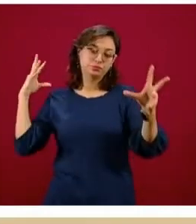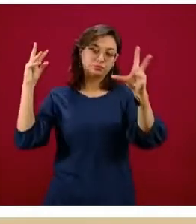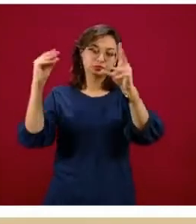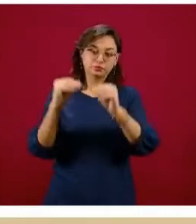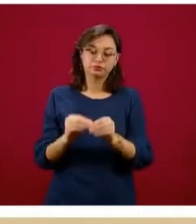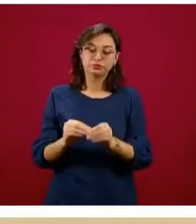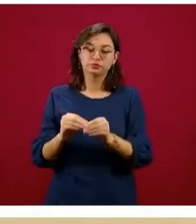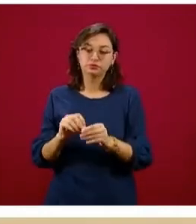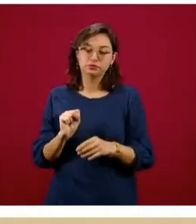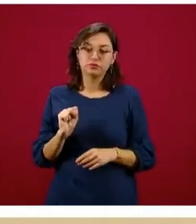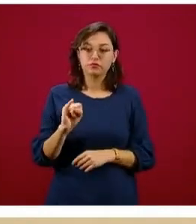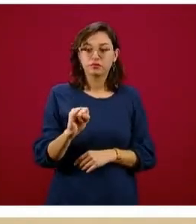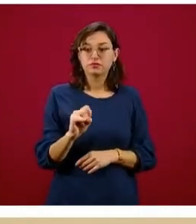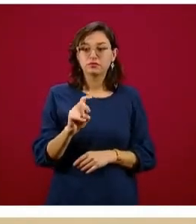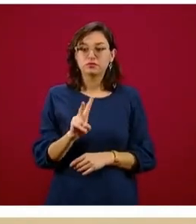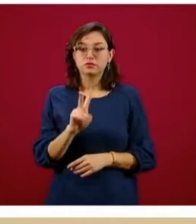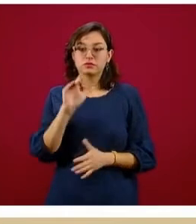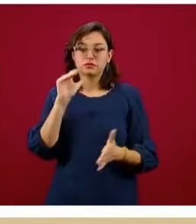confirmados,